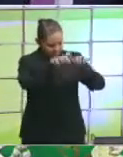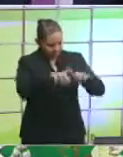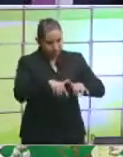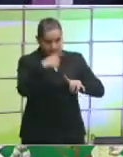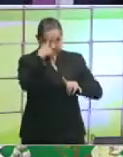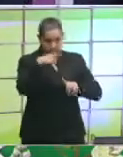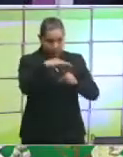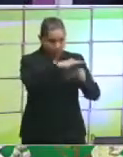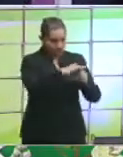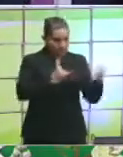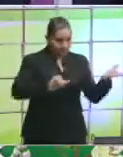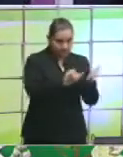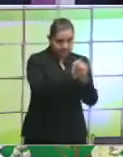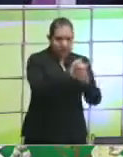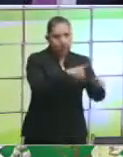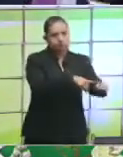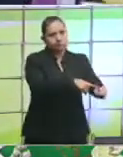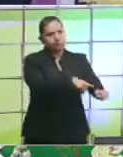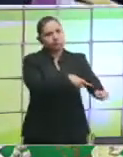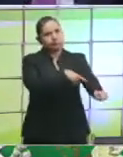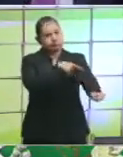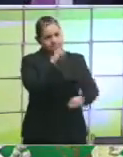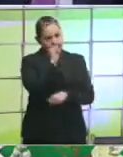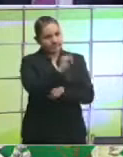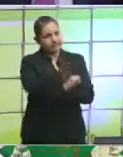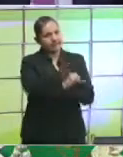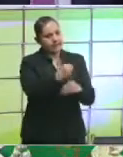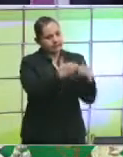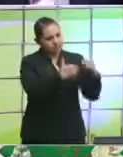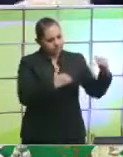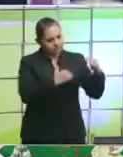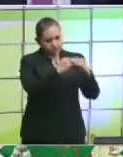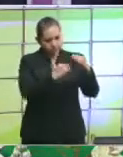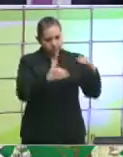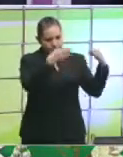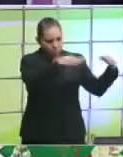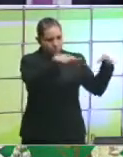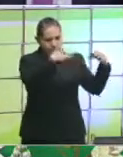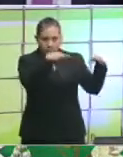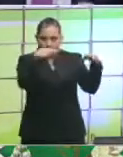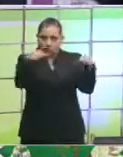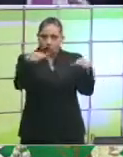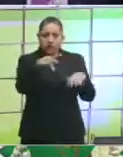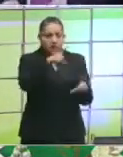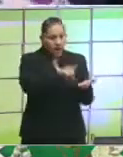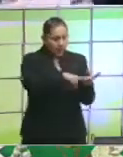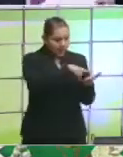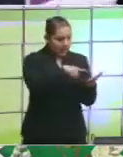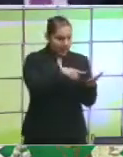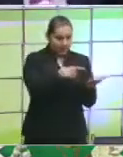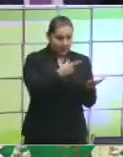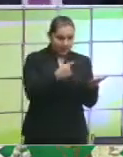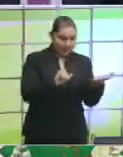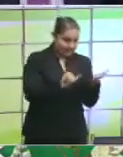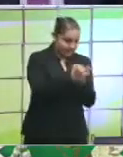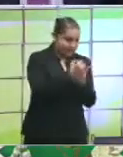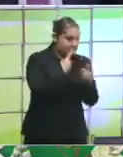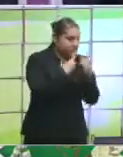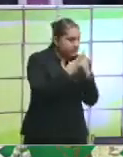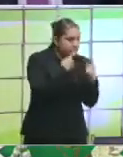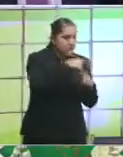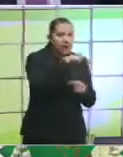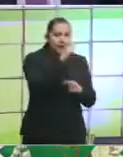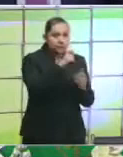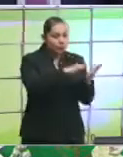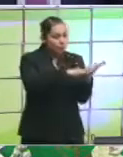de vista entre una sentencia que se utilizaba como documento de trabajo entre los ministros para las discusiones